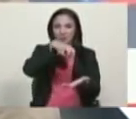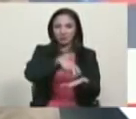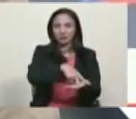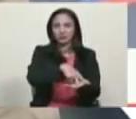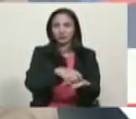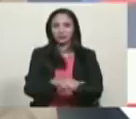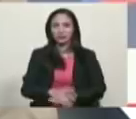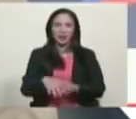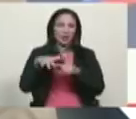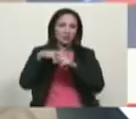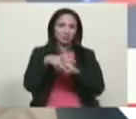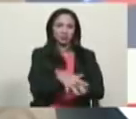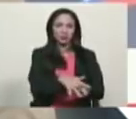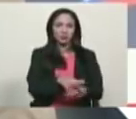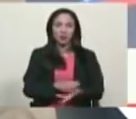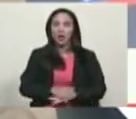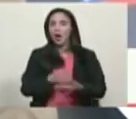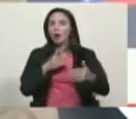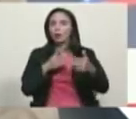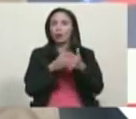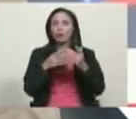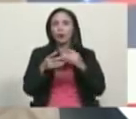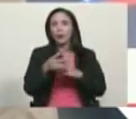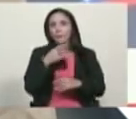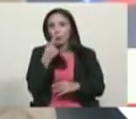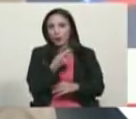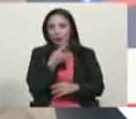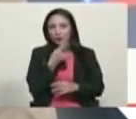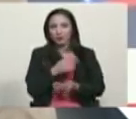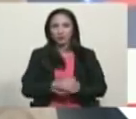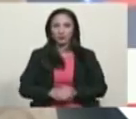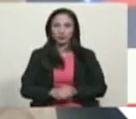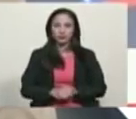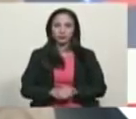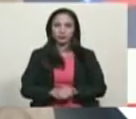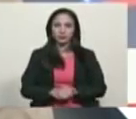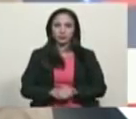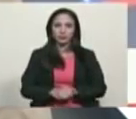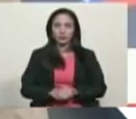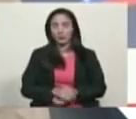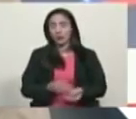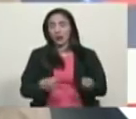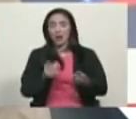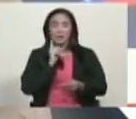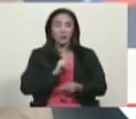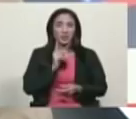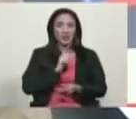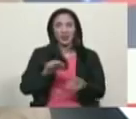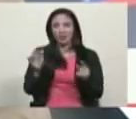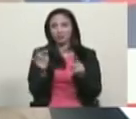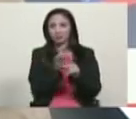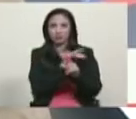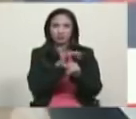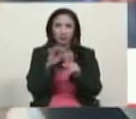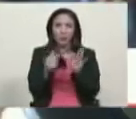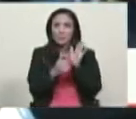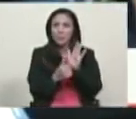Rebelarnos contra la política hecha fake news, mentira y manipulación.